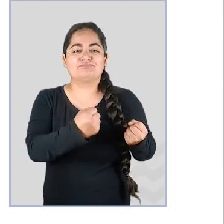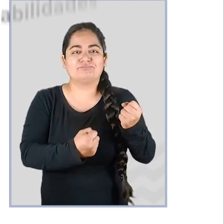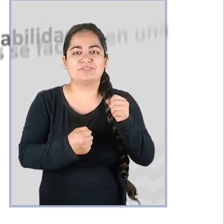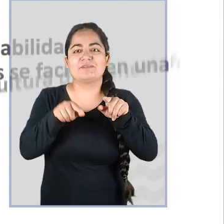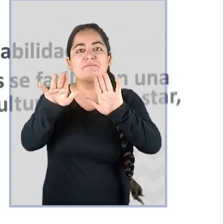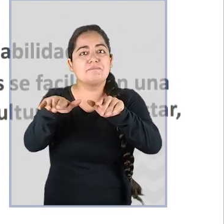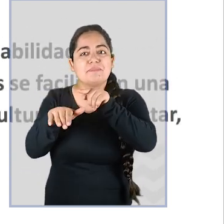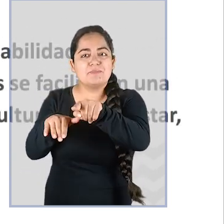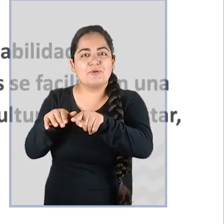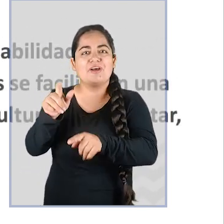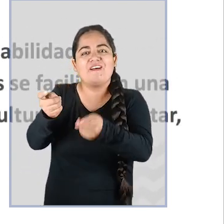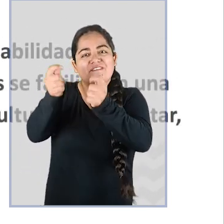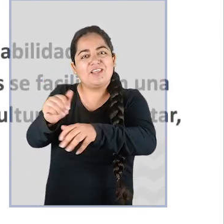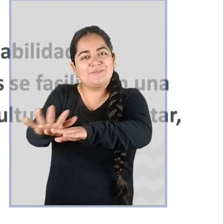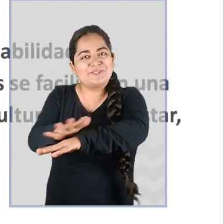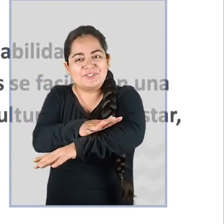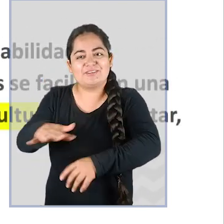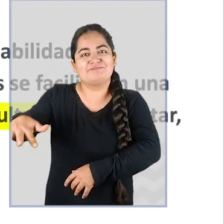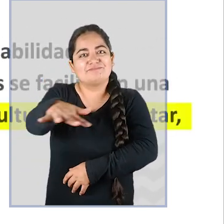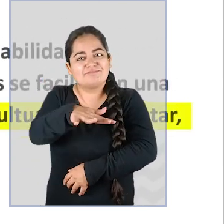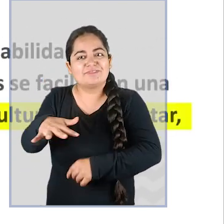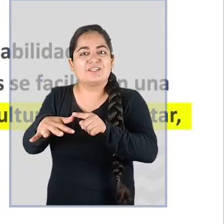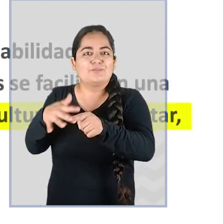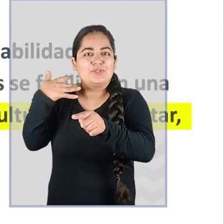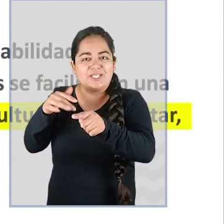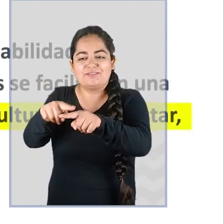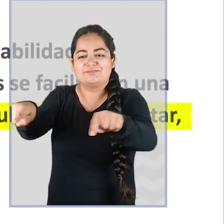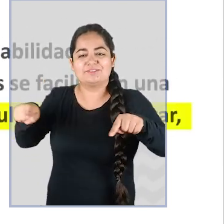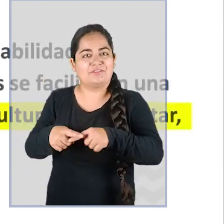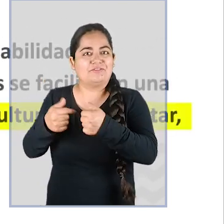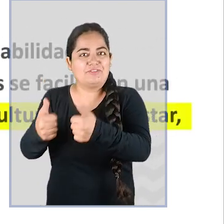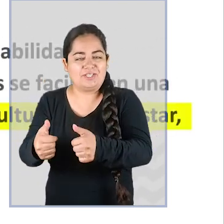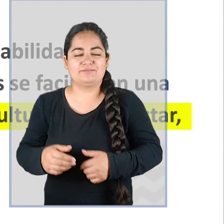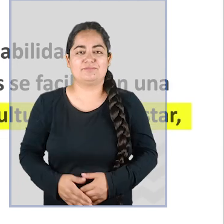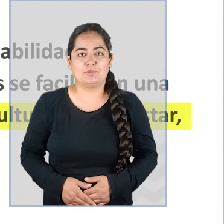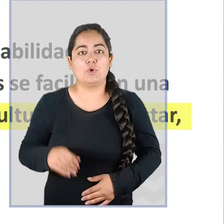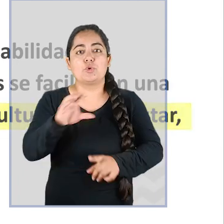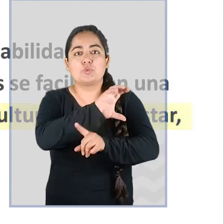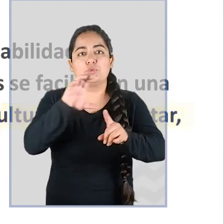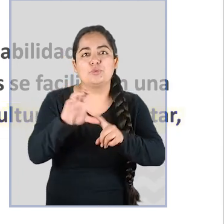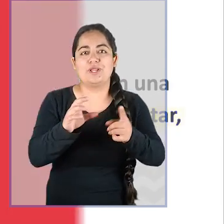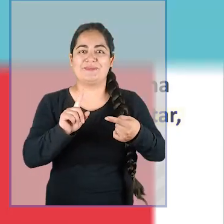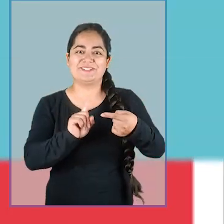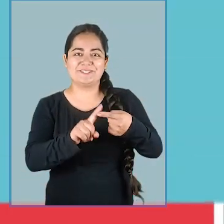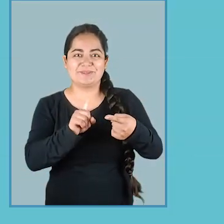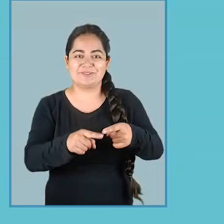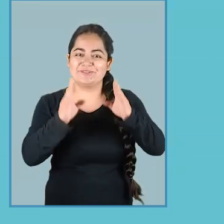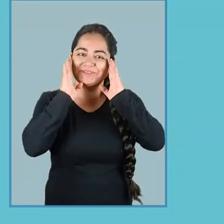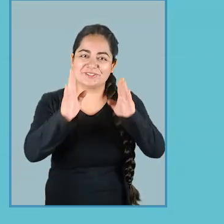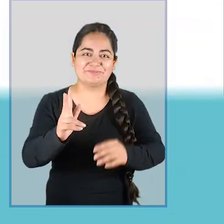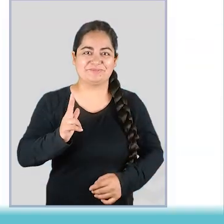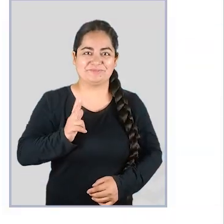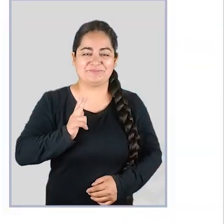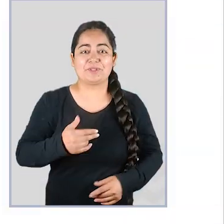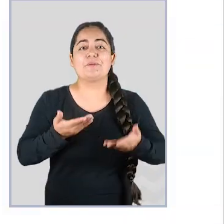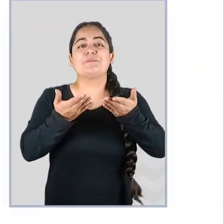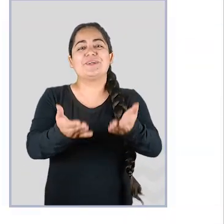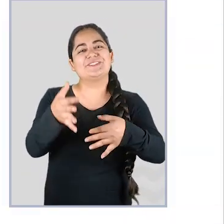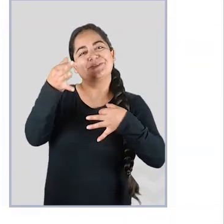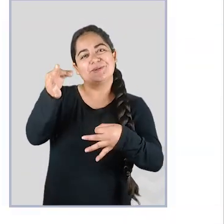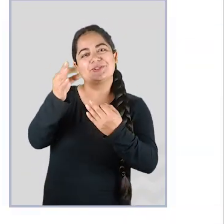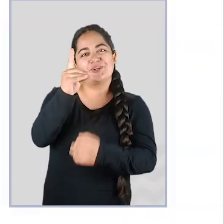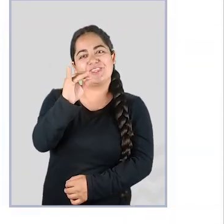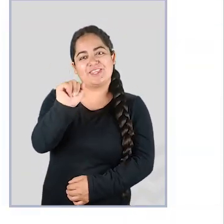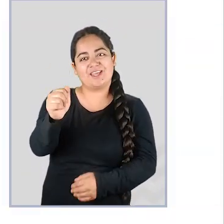ciertas condiciones, como una comunidad con una cultura de bienestar, participación y buen trato. Es por esto que el DIA se enfoca